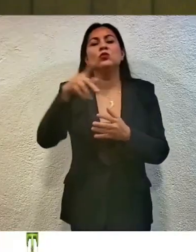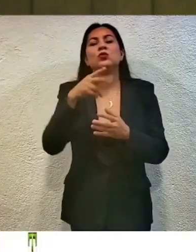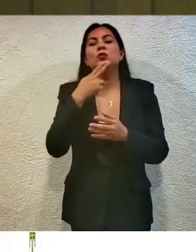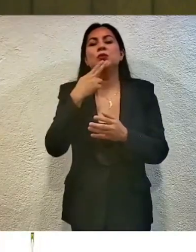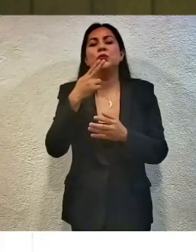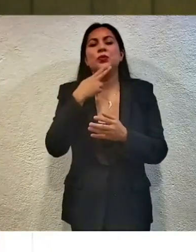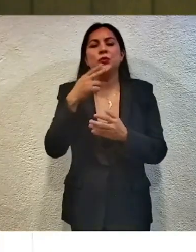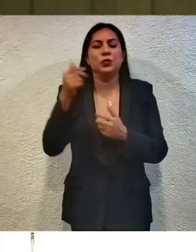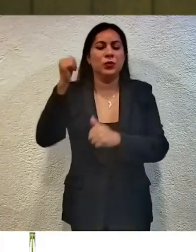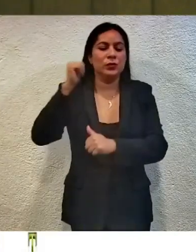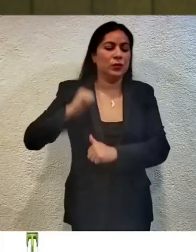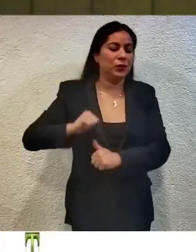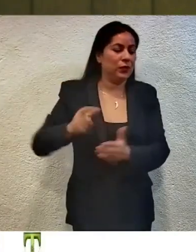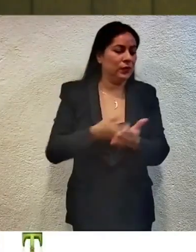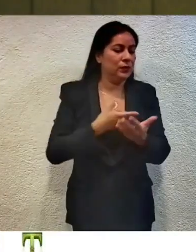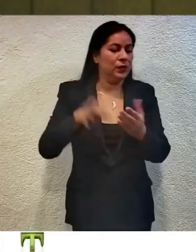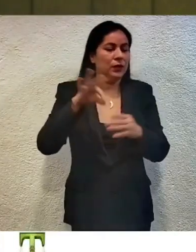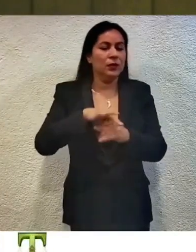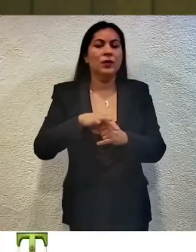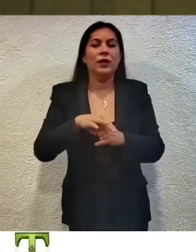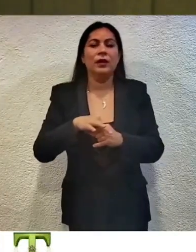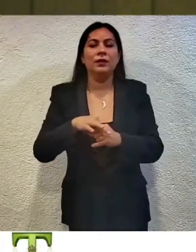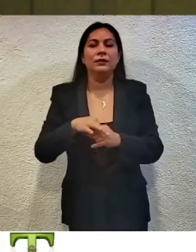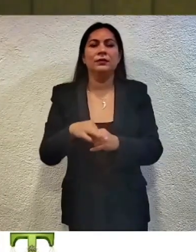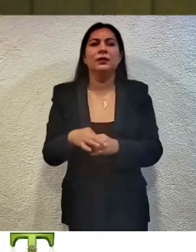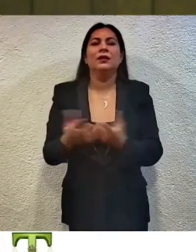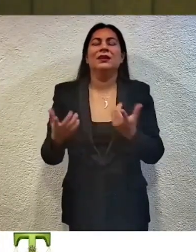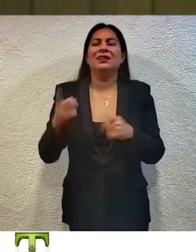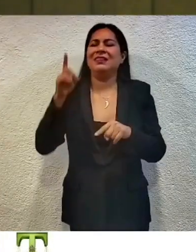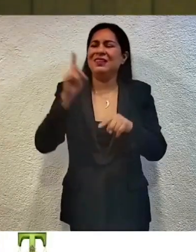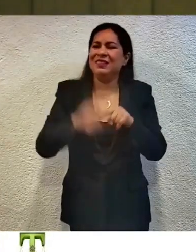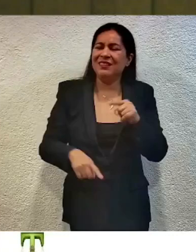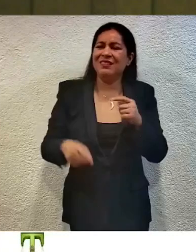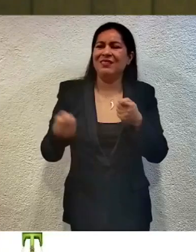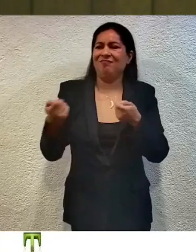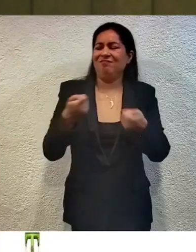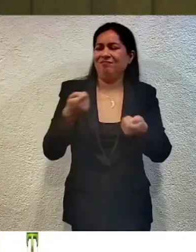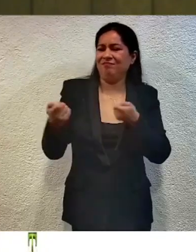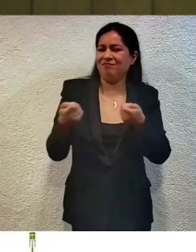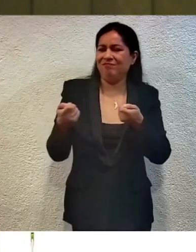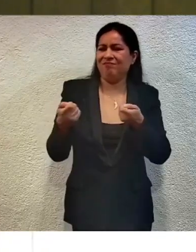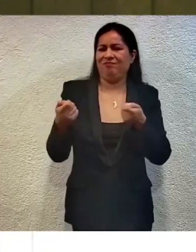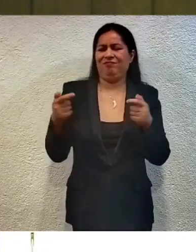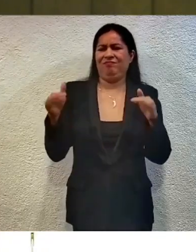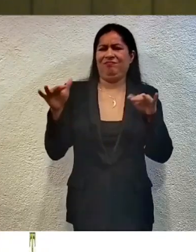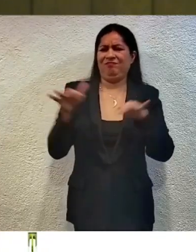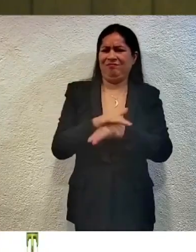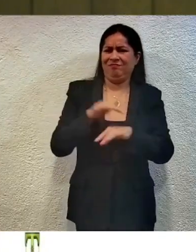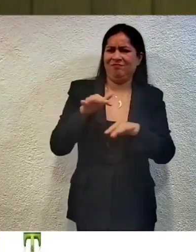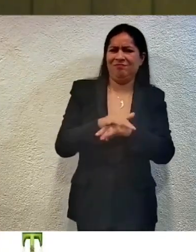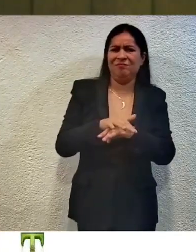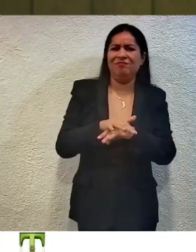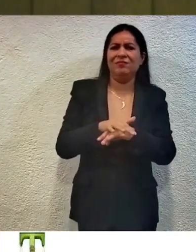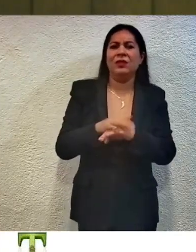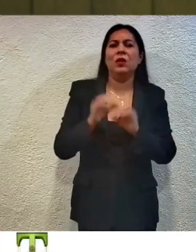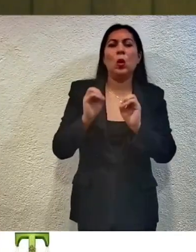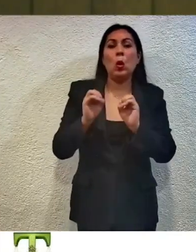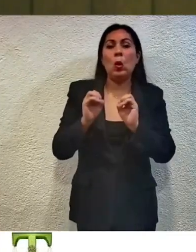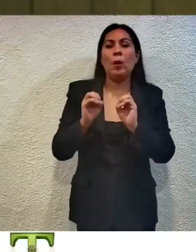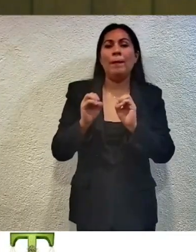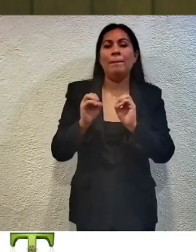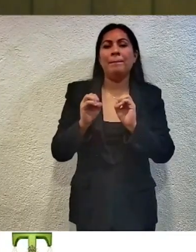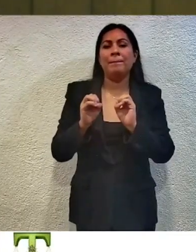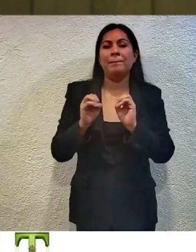las autoridades electorales eviten irregularidades, desviaciones o la